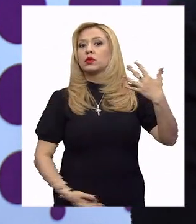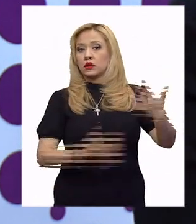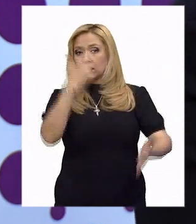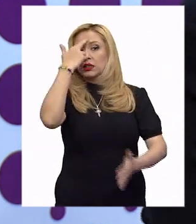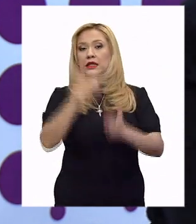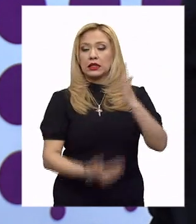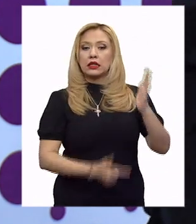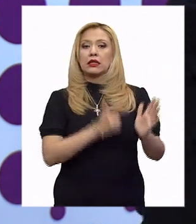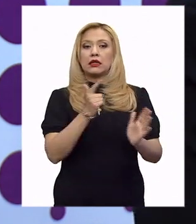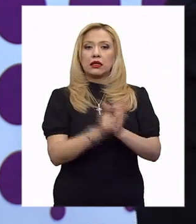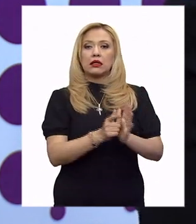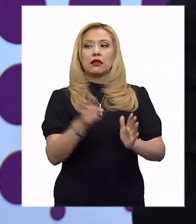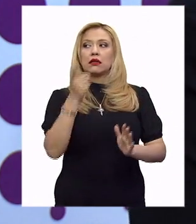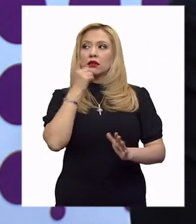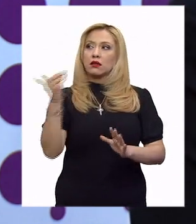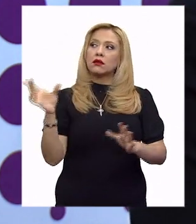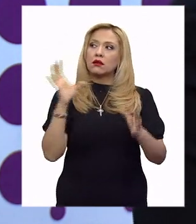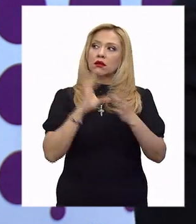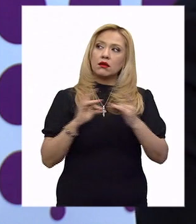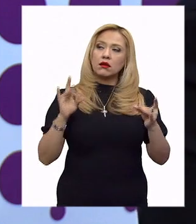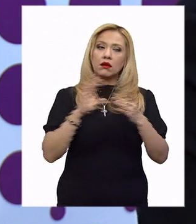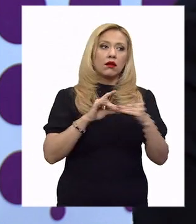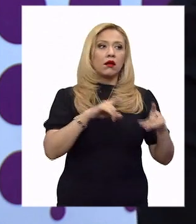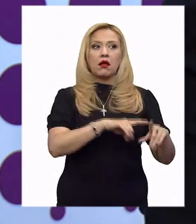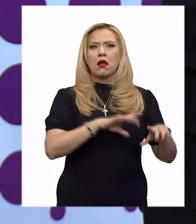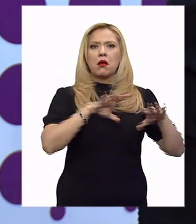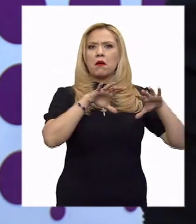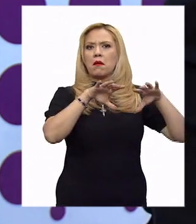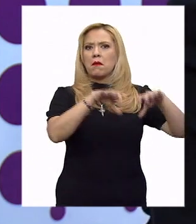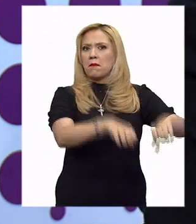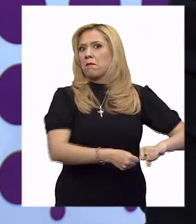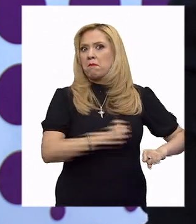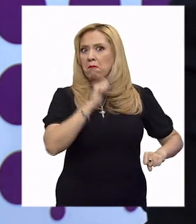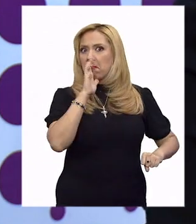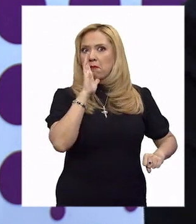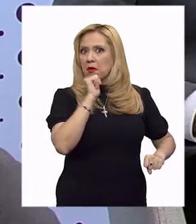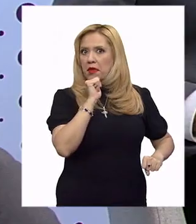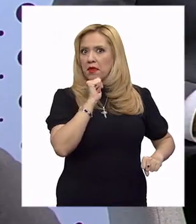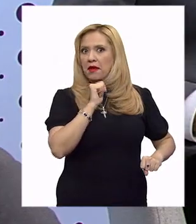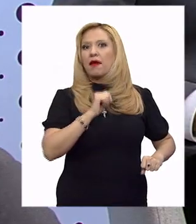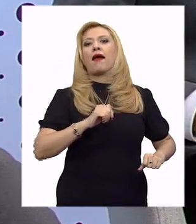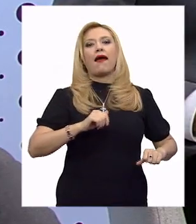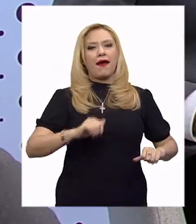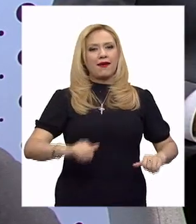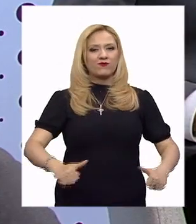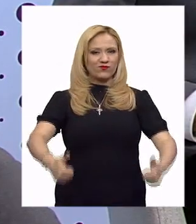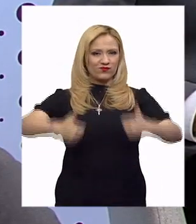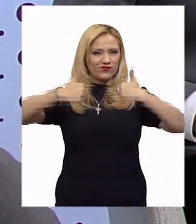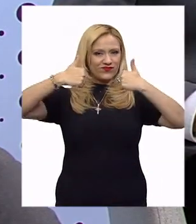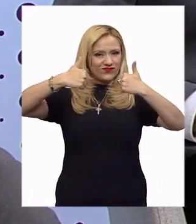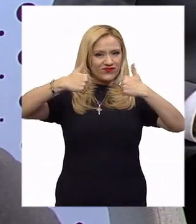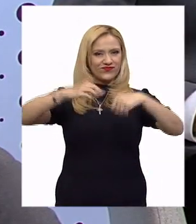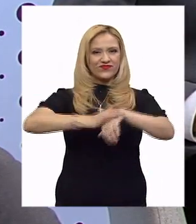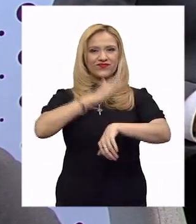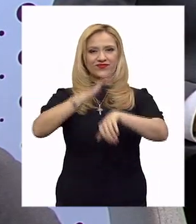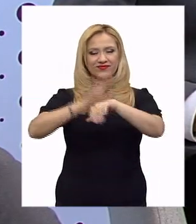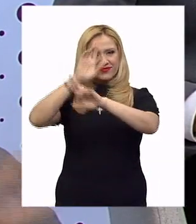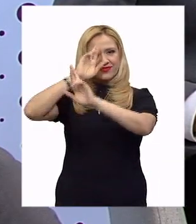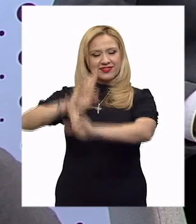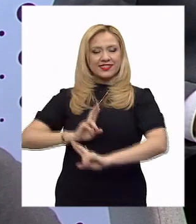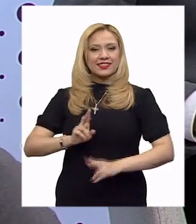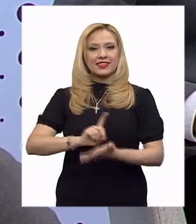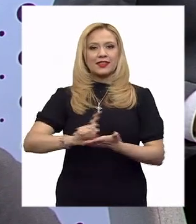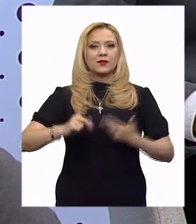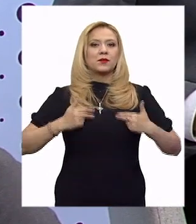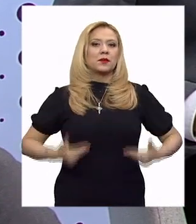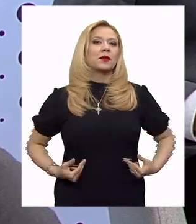sin ellos, y que sin esta captura, lo que conseguiríamos es tener un Estado eficiente, eficaz y que garantice nuestros derechos humanos para una vida